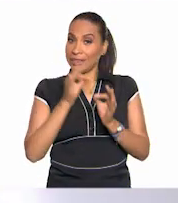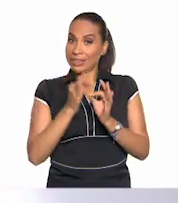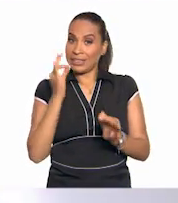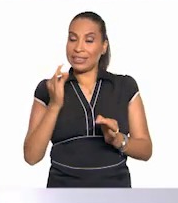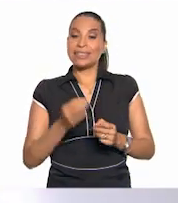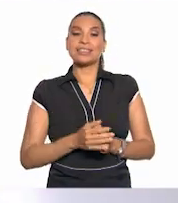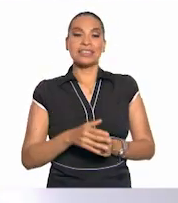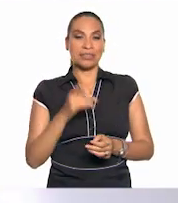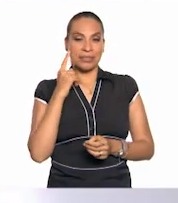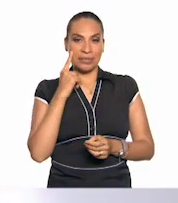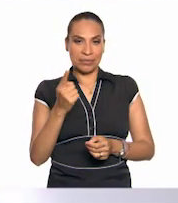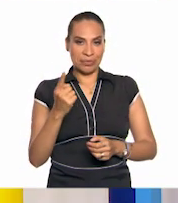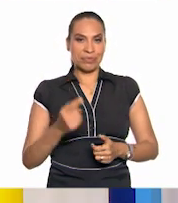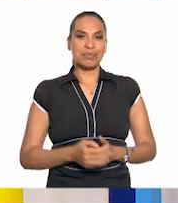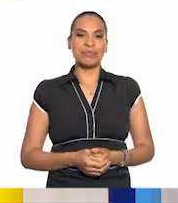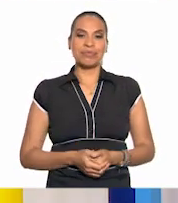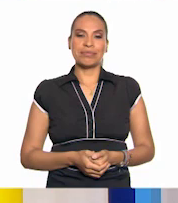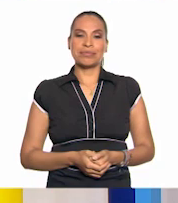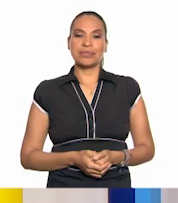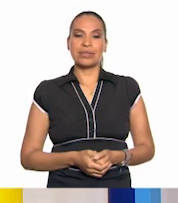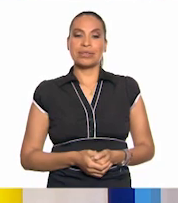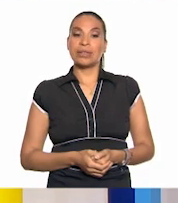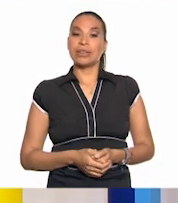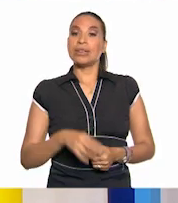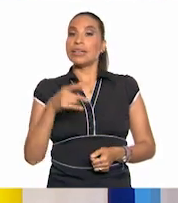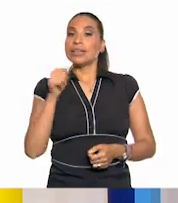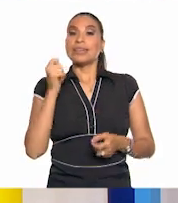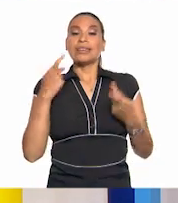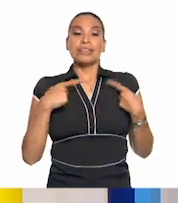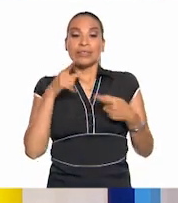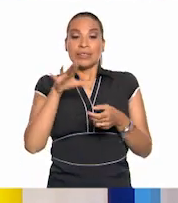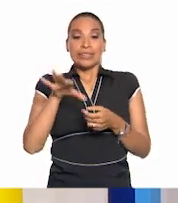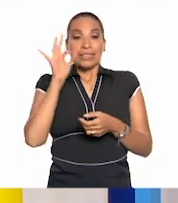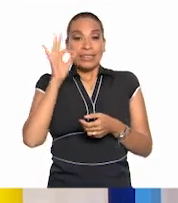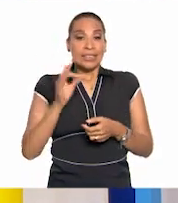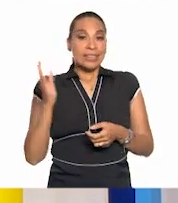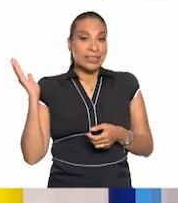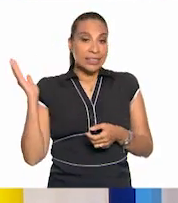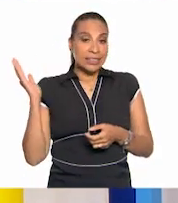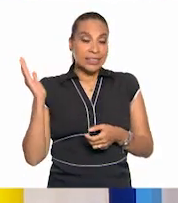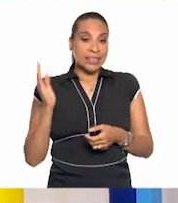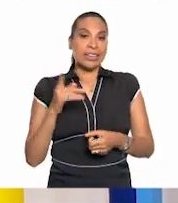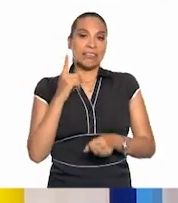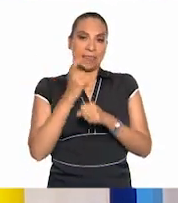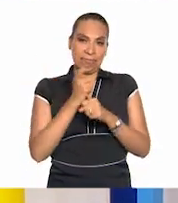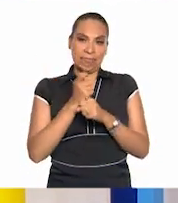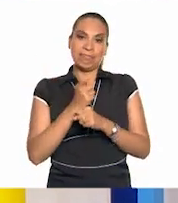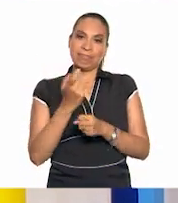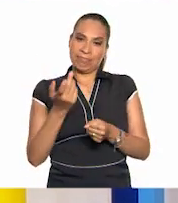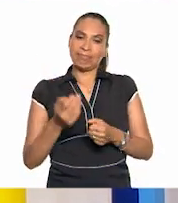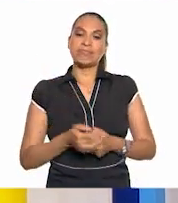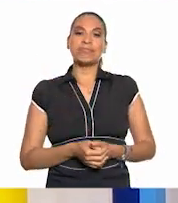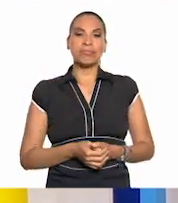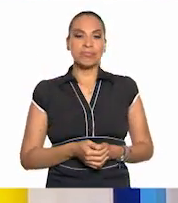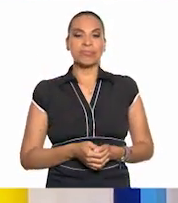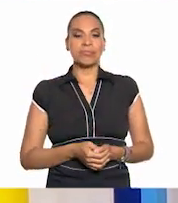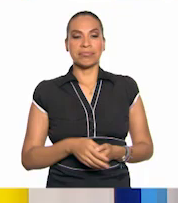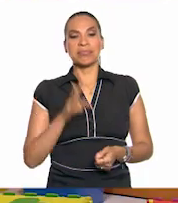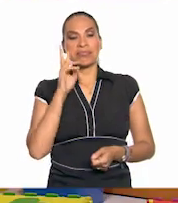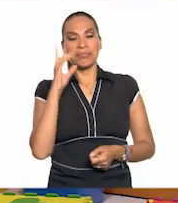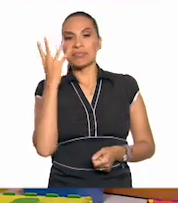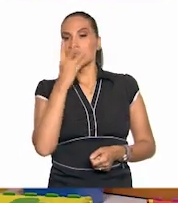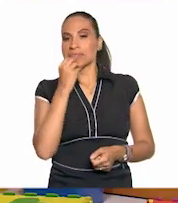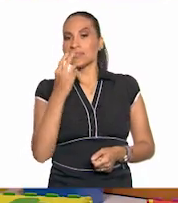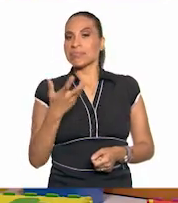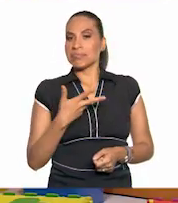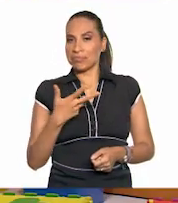Sí, lista. ¡Cluc! Ese es el personaje que tú elegiste. Sí. Era el primer paso, ¿no? Exactamente. Ya